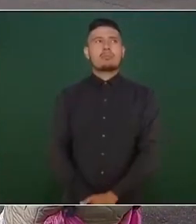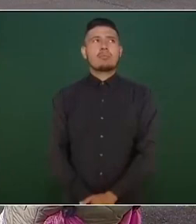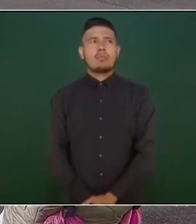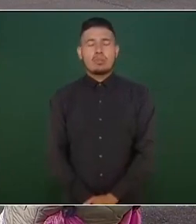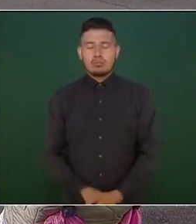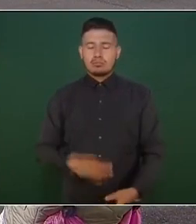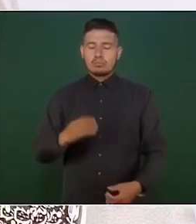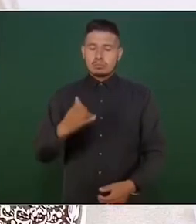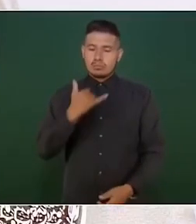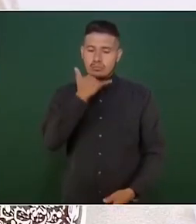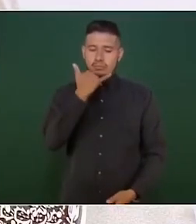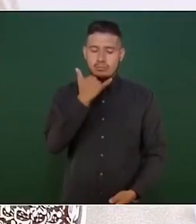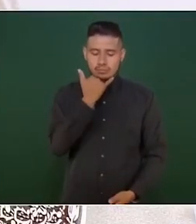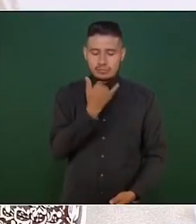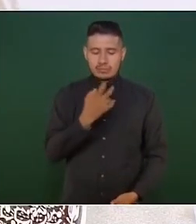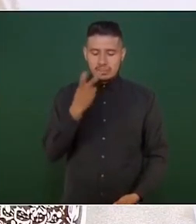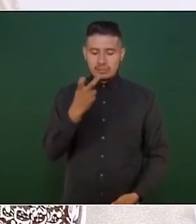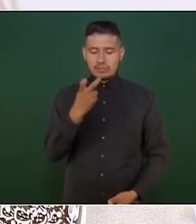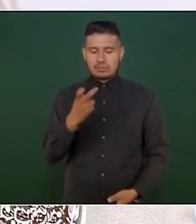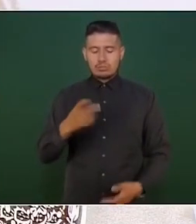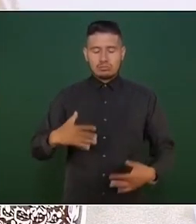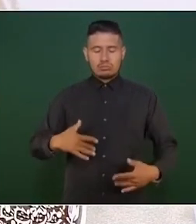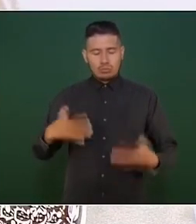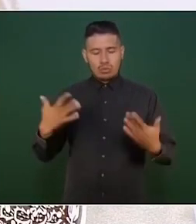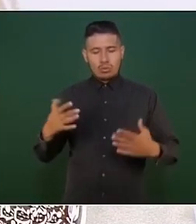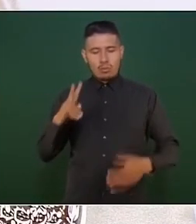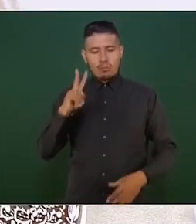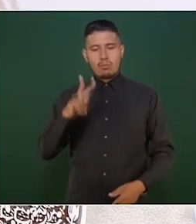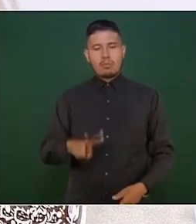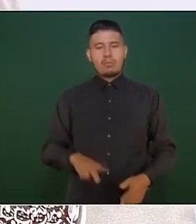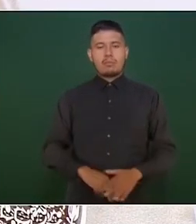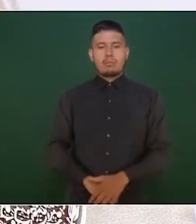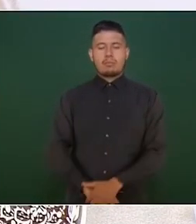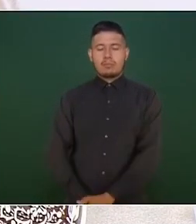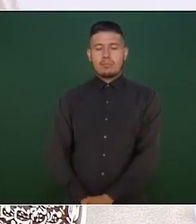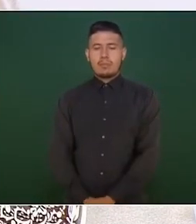es muy lamentable el caso, doloroso.